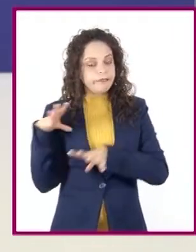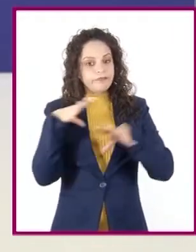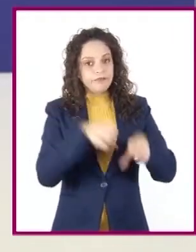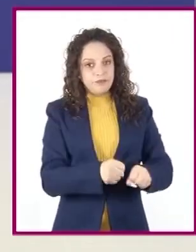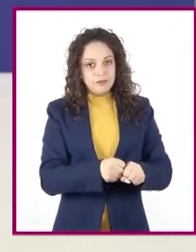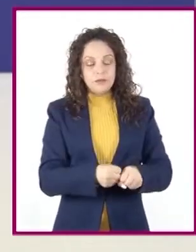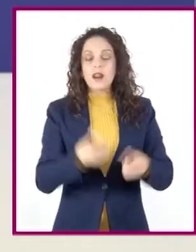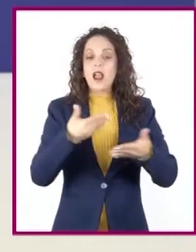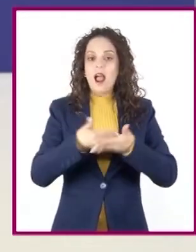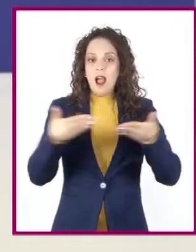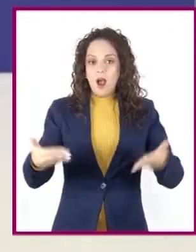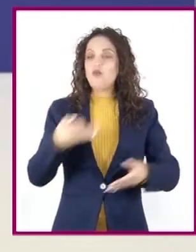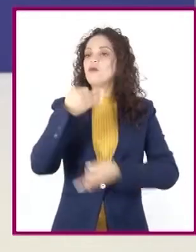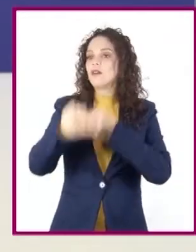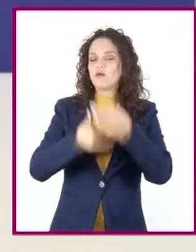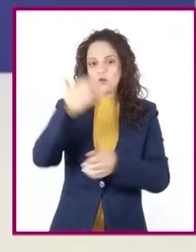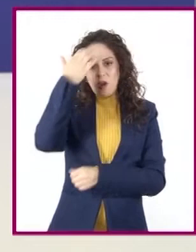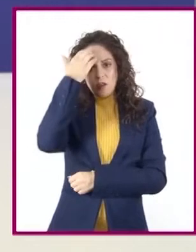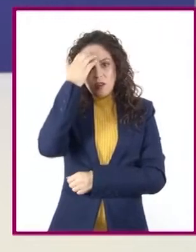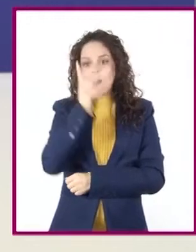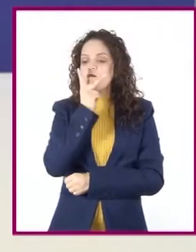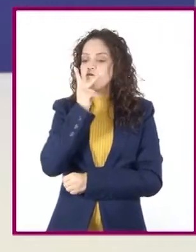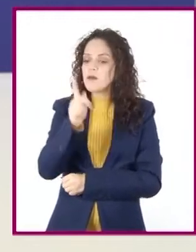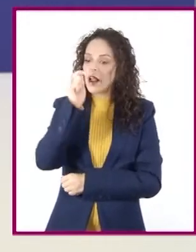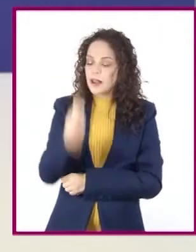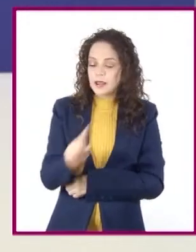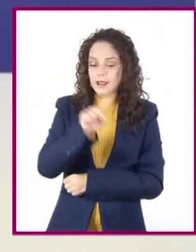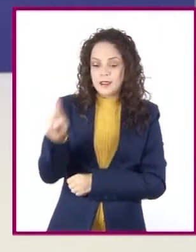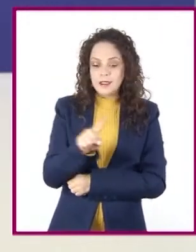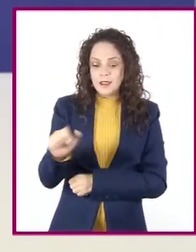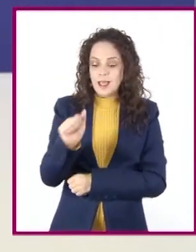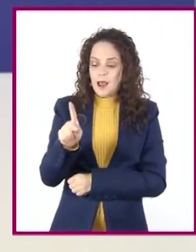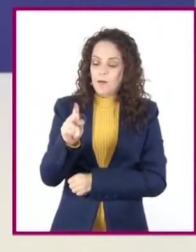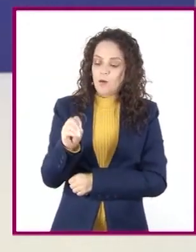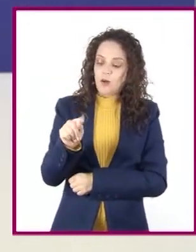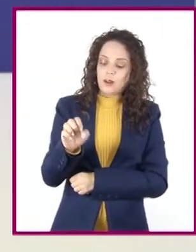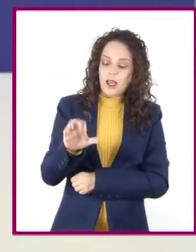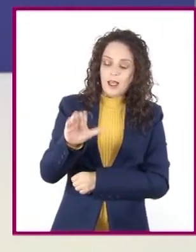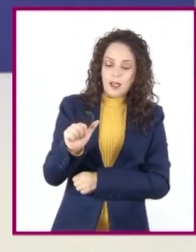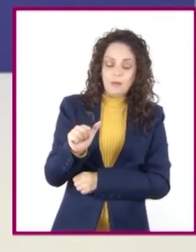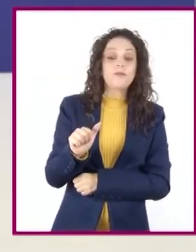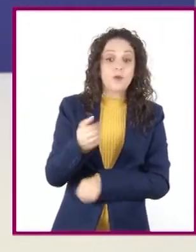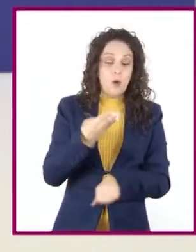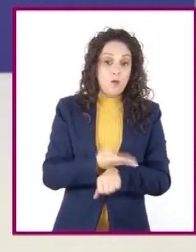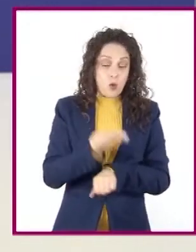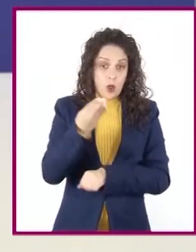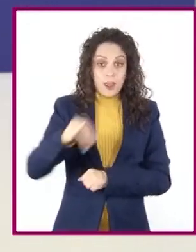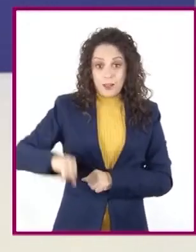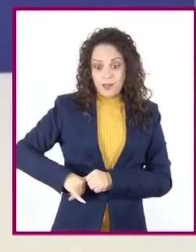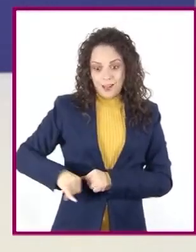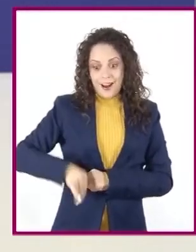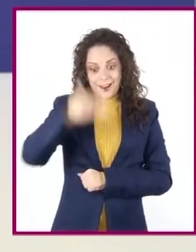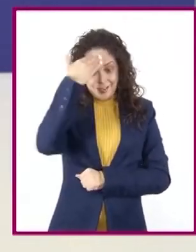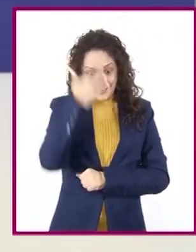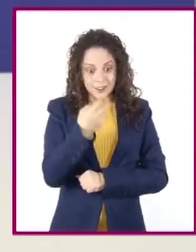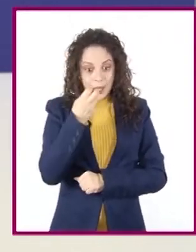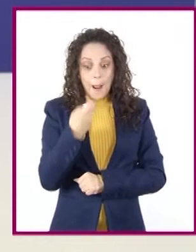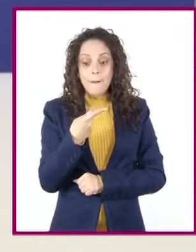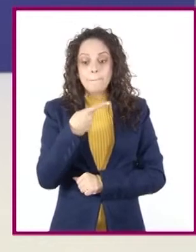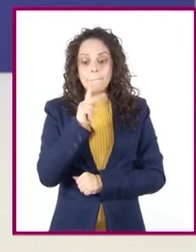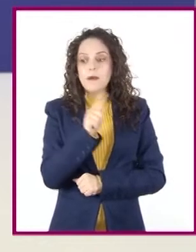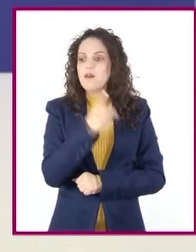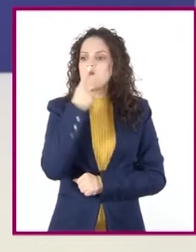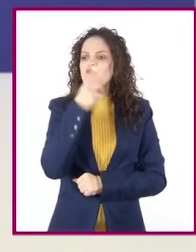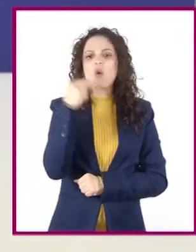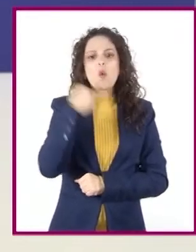hoy en día los conocemos. Aunque es interesante conocer que ellos mismos se hacían llamar de